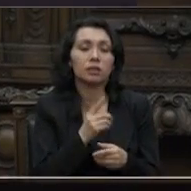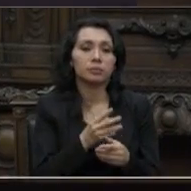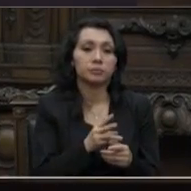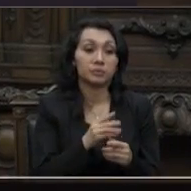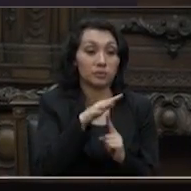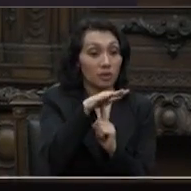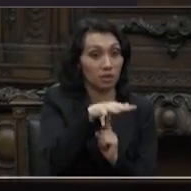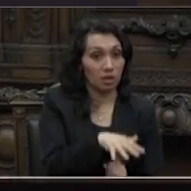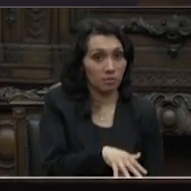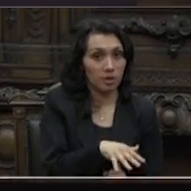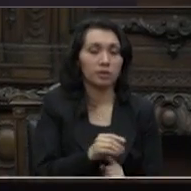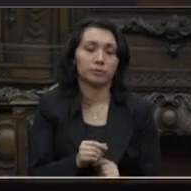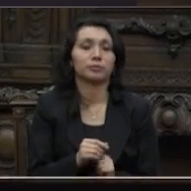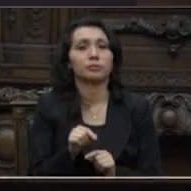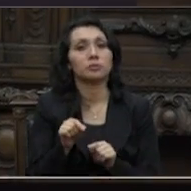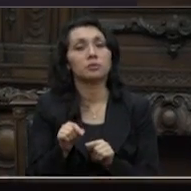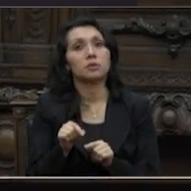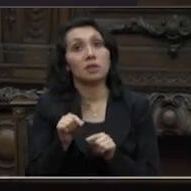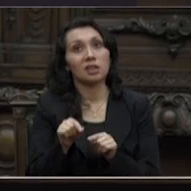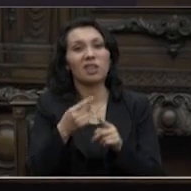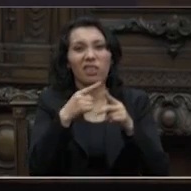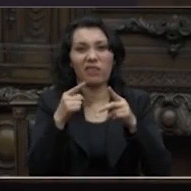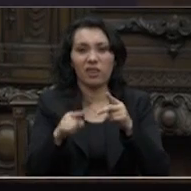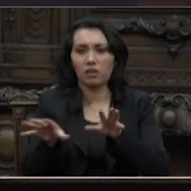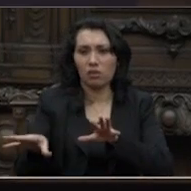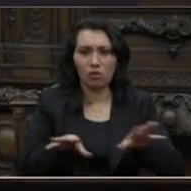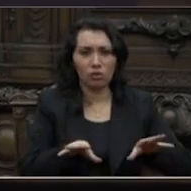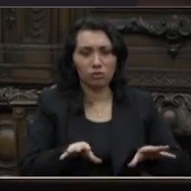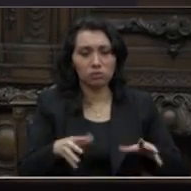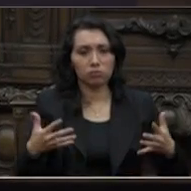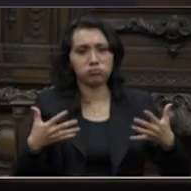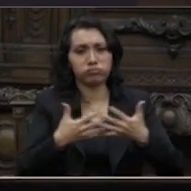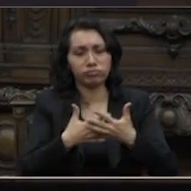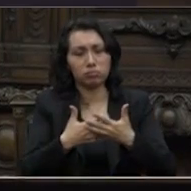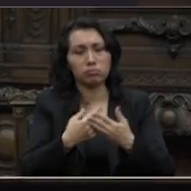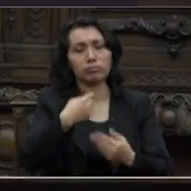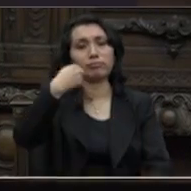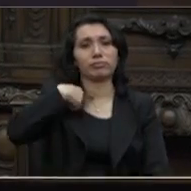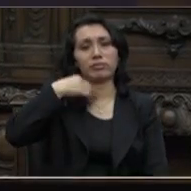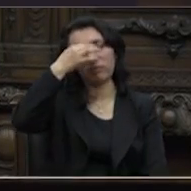de discriminaciones, esta interseccionalidad afecta a las víctimas.